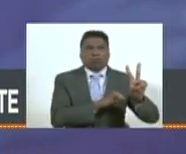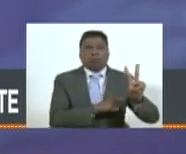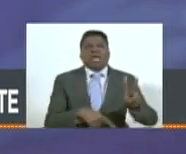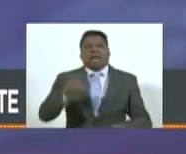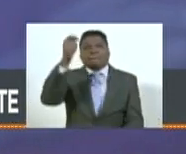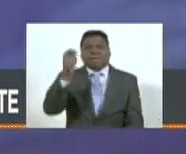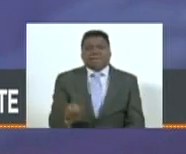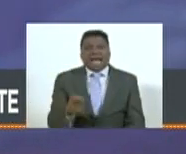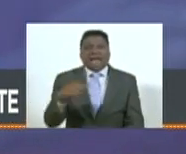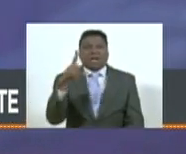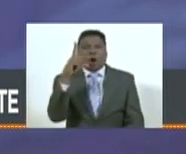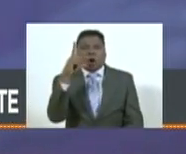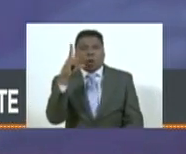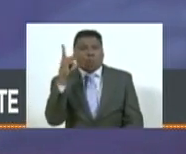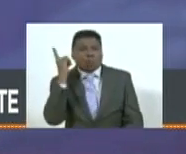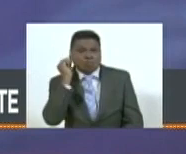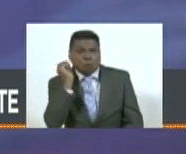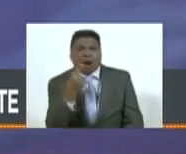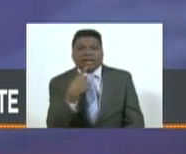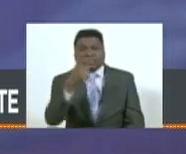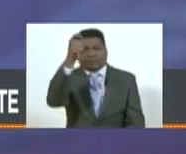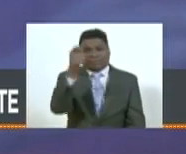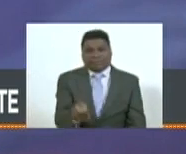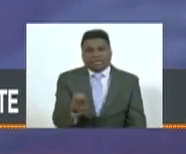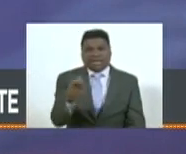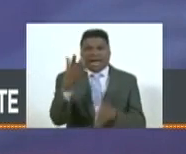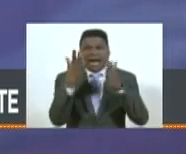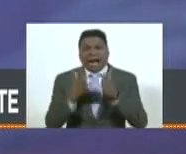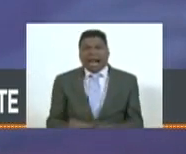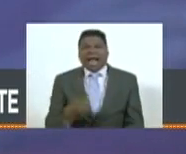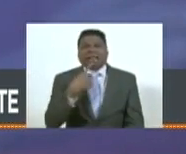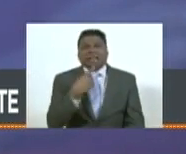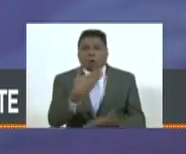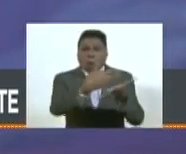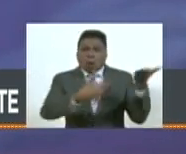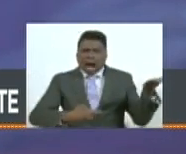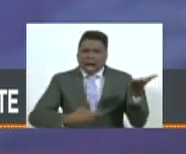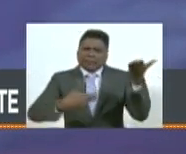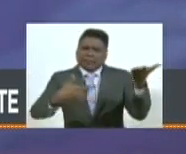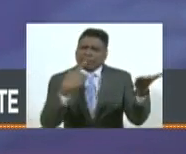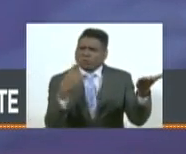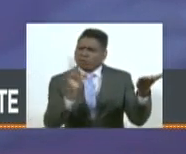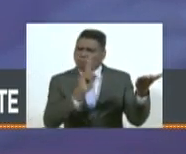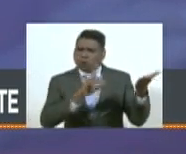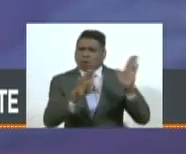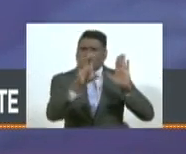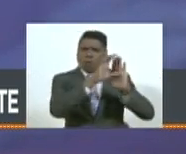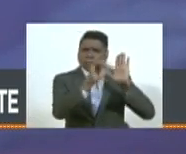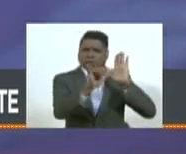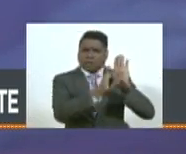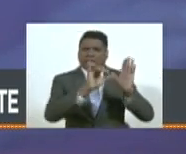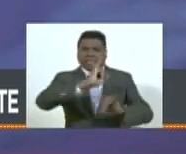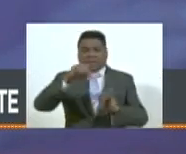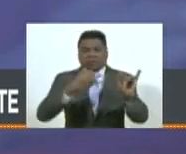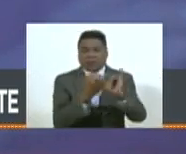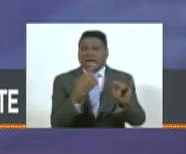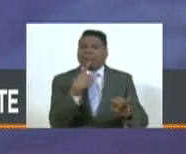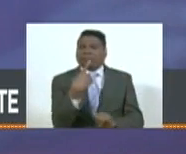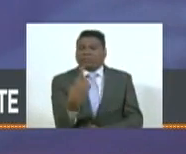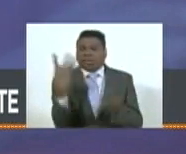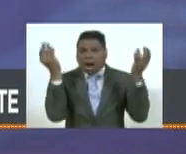General de la República insiste a través de una carta que ella misma no ha confirmado, pero que ha sido revelada por medios internacionales